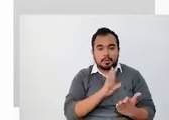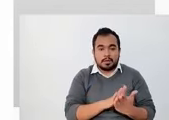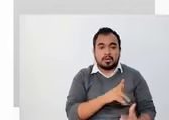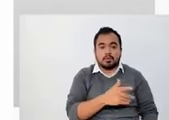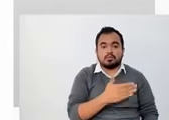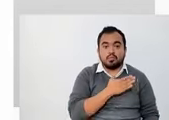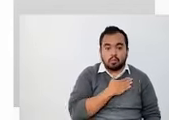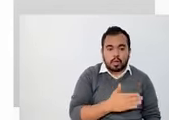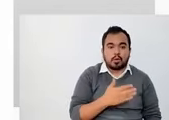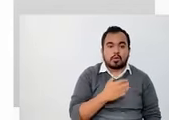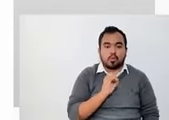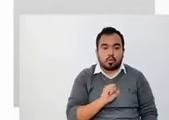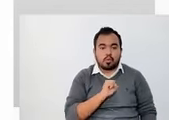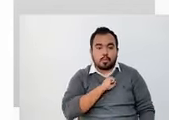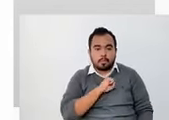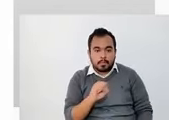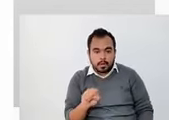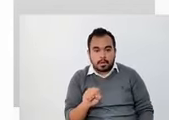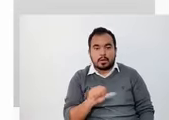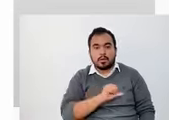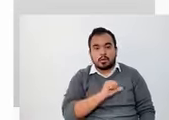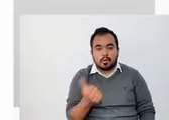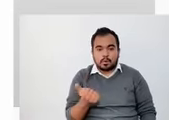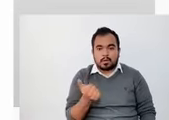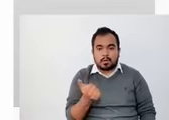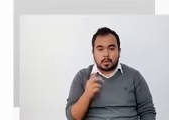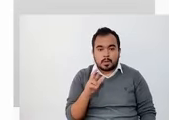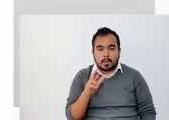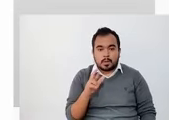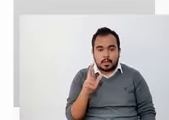malo. Las éticas areteicas